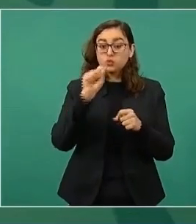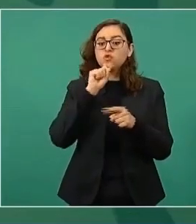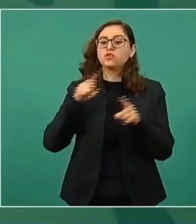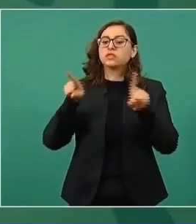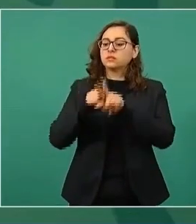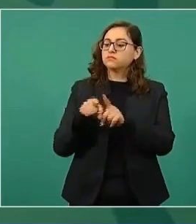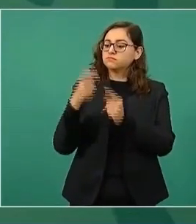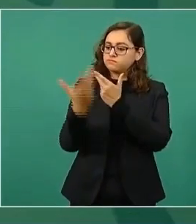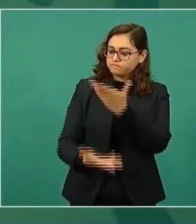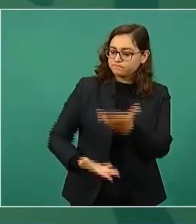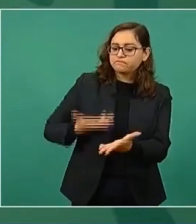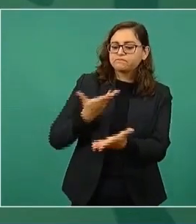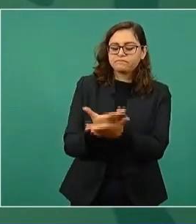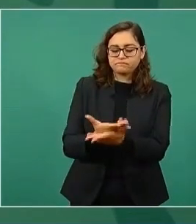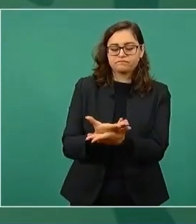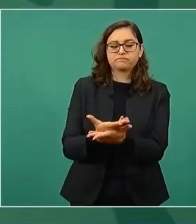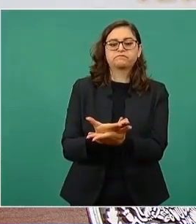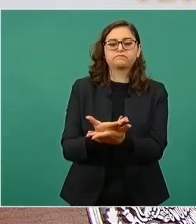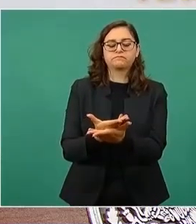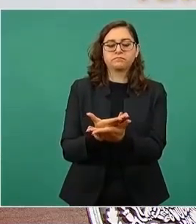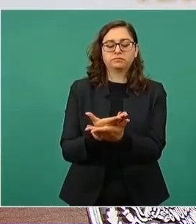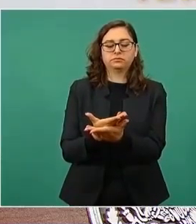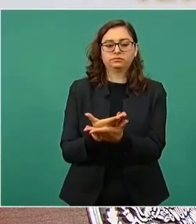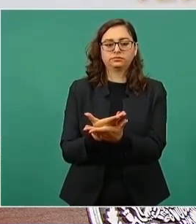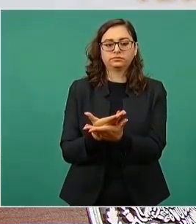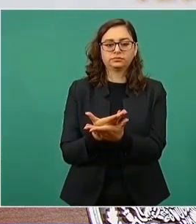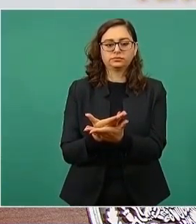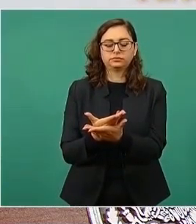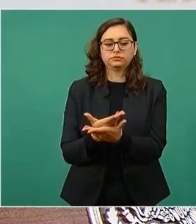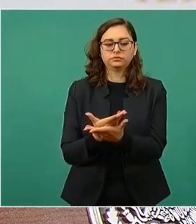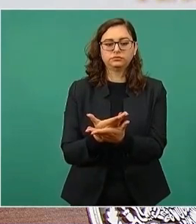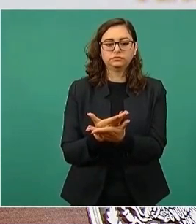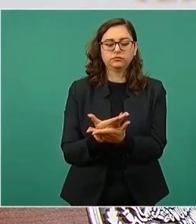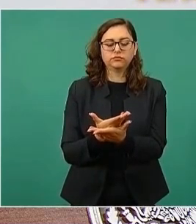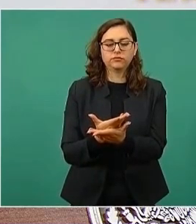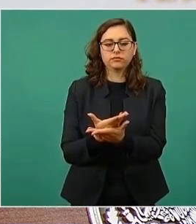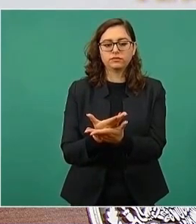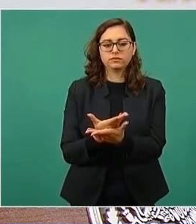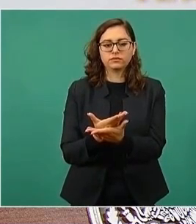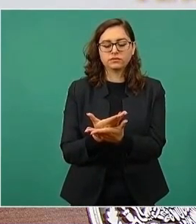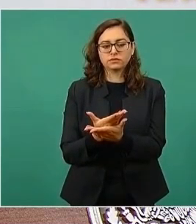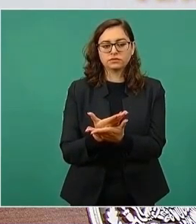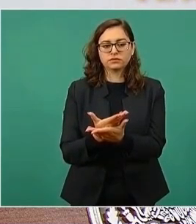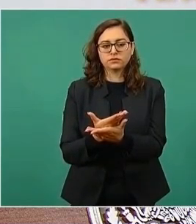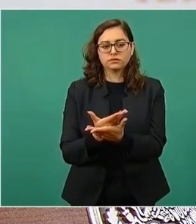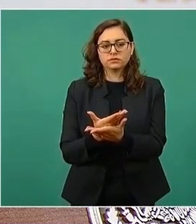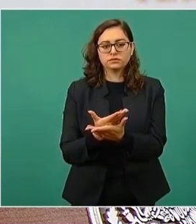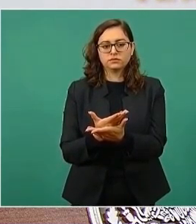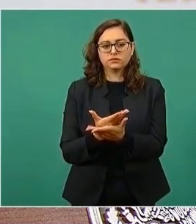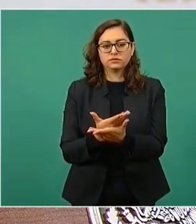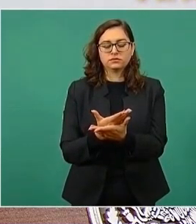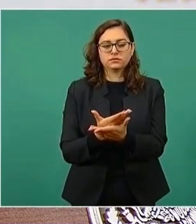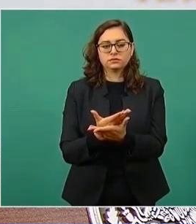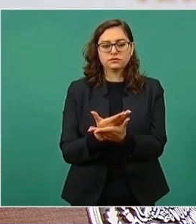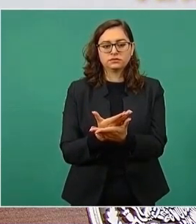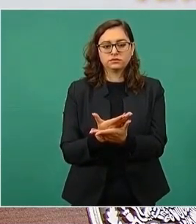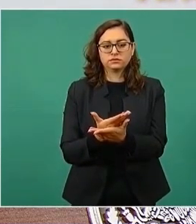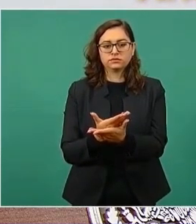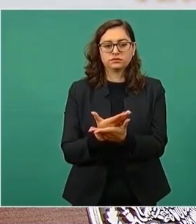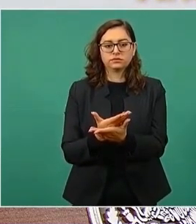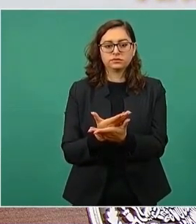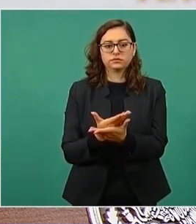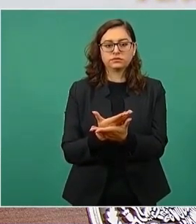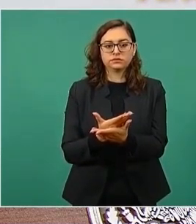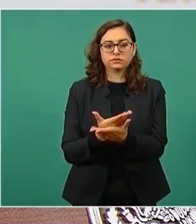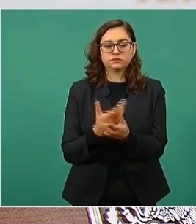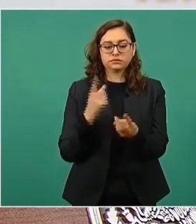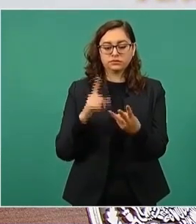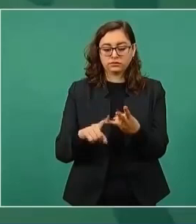lo